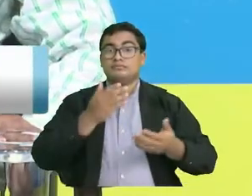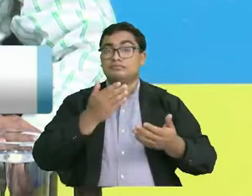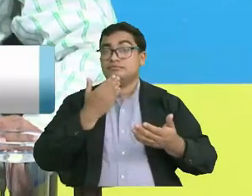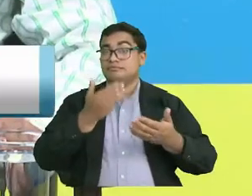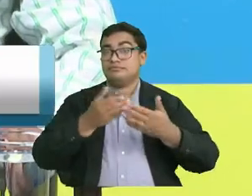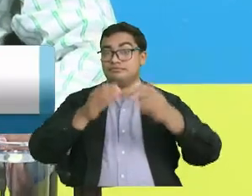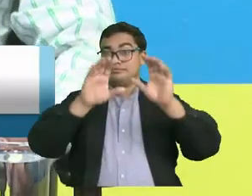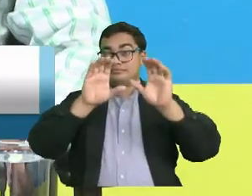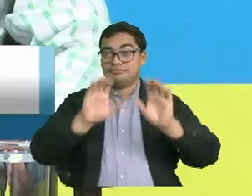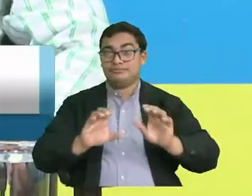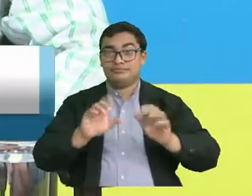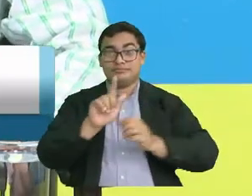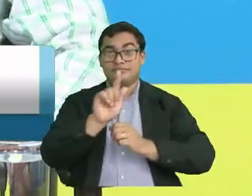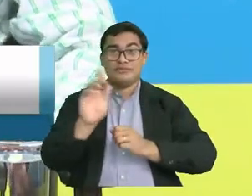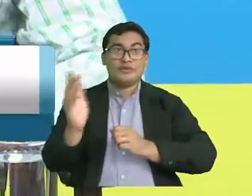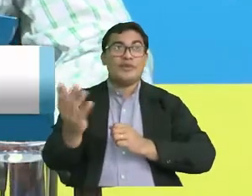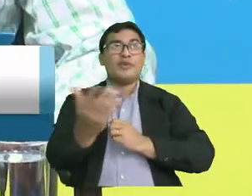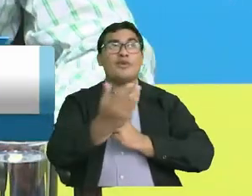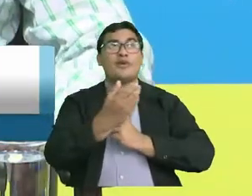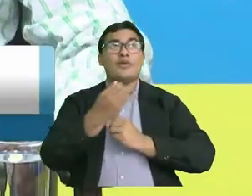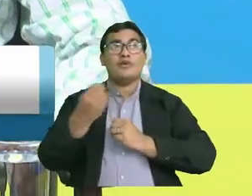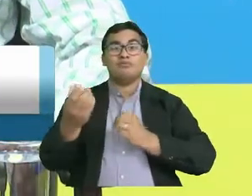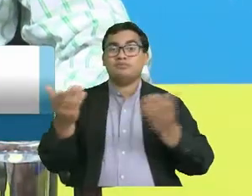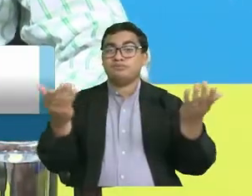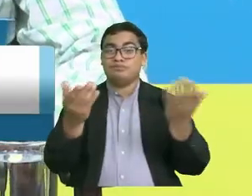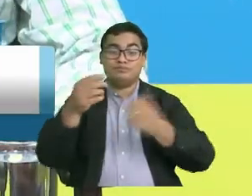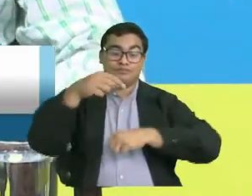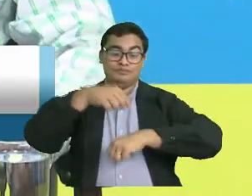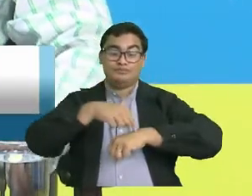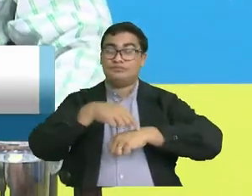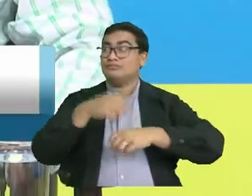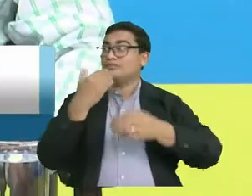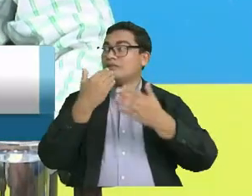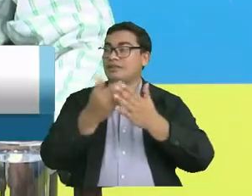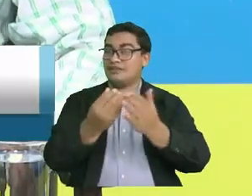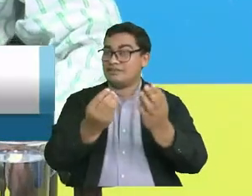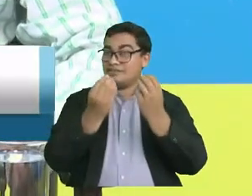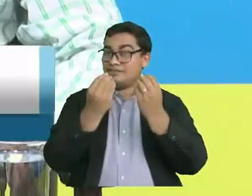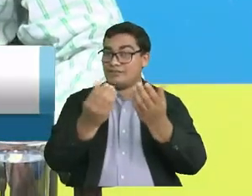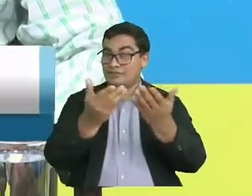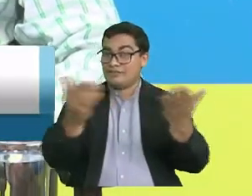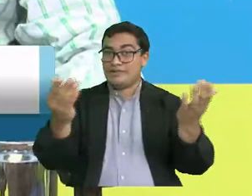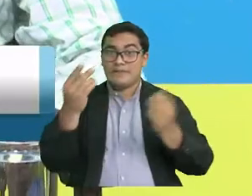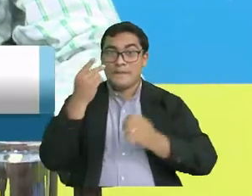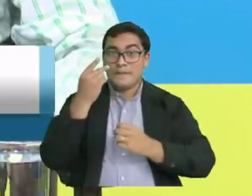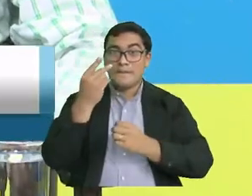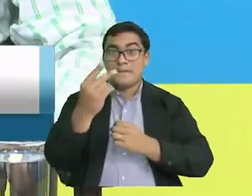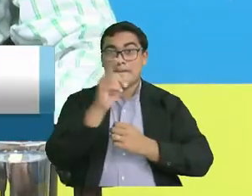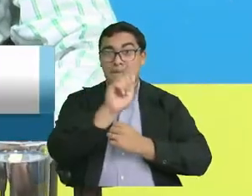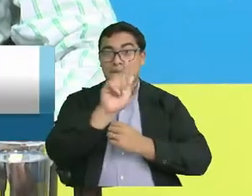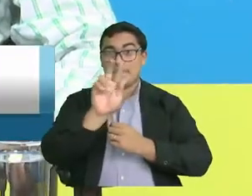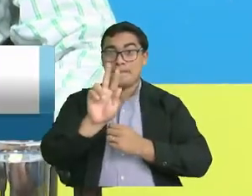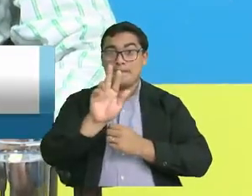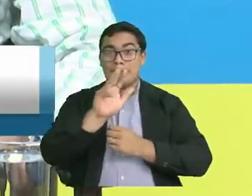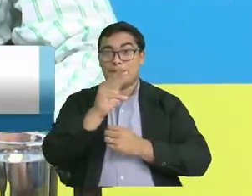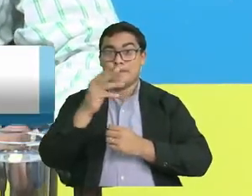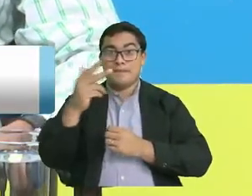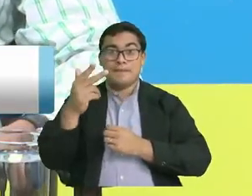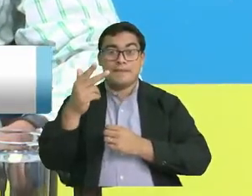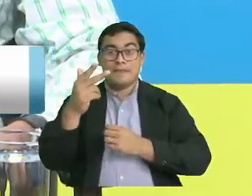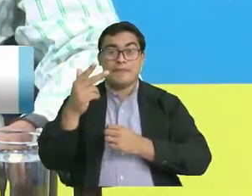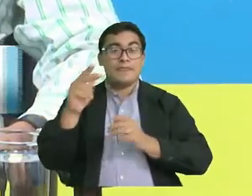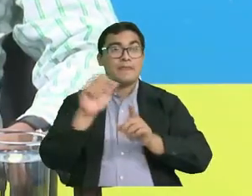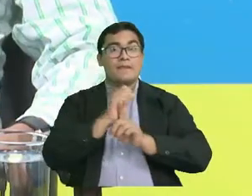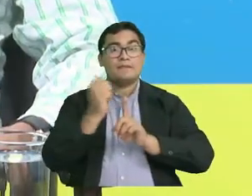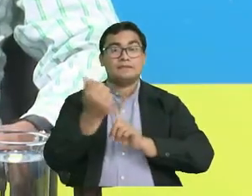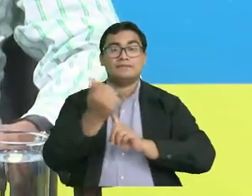Excelente tarde tengan todos y todas a esta hora. Muchas gracias por su fiel sintonía al canal 98, el canal